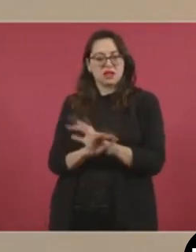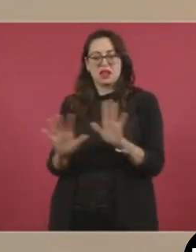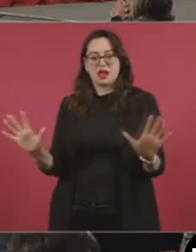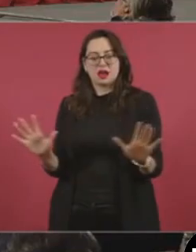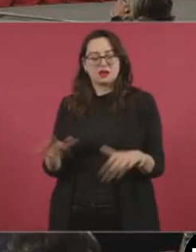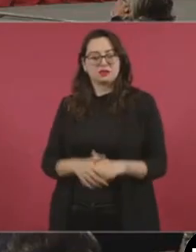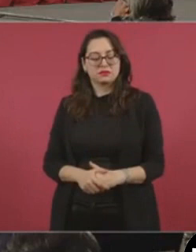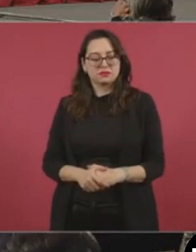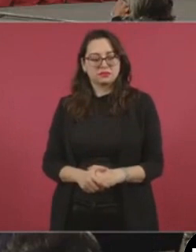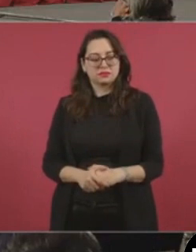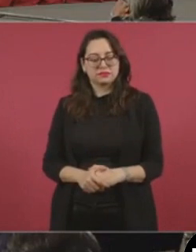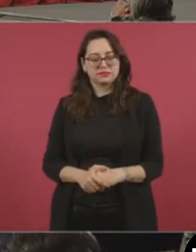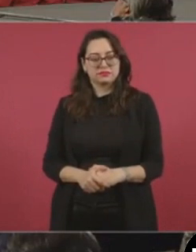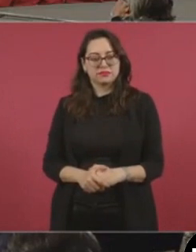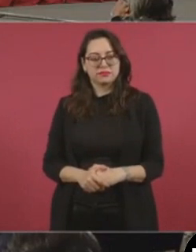O sea, ahí no es